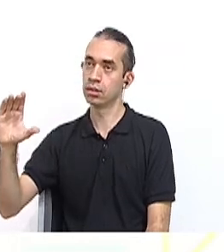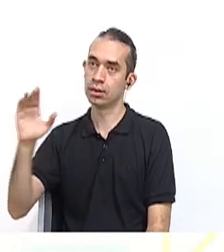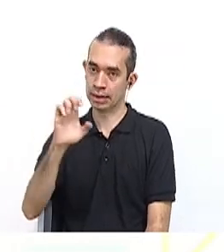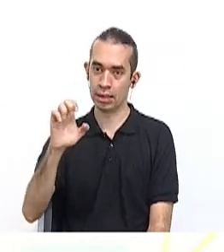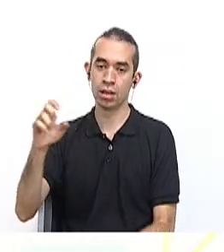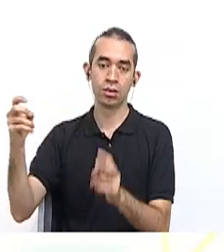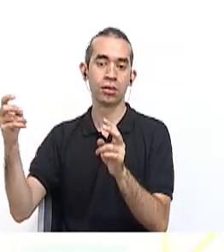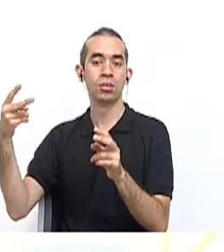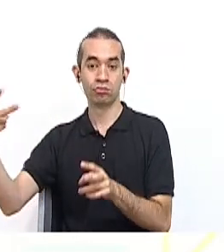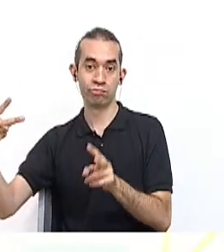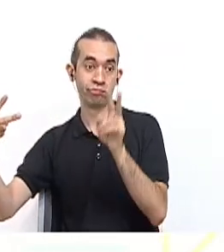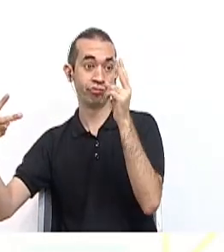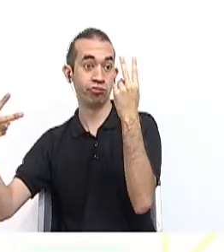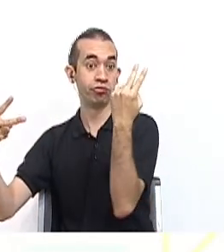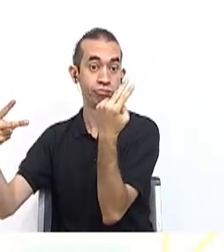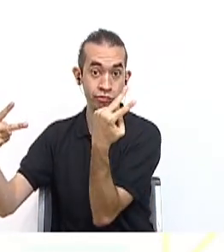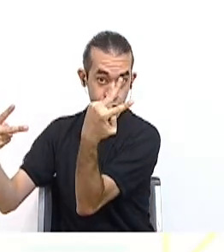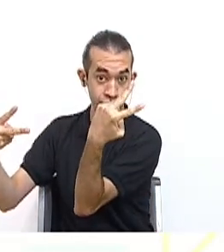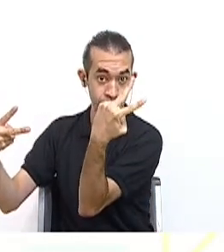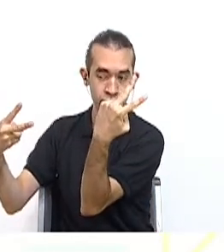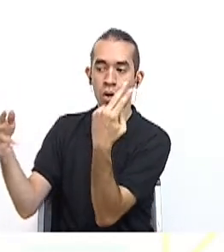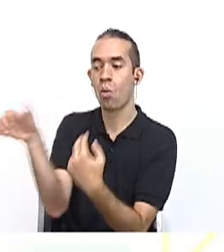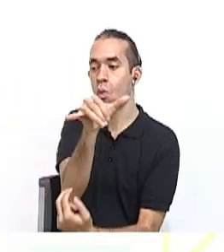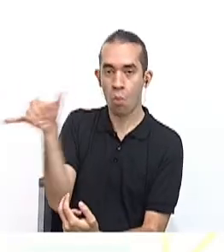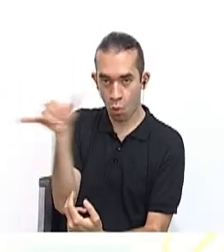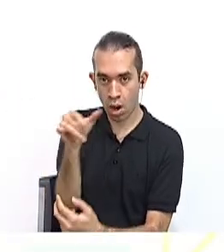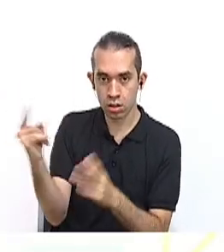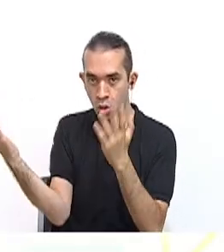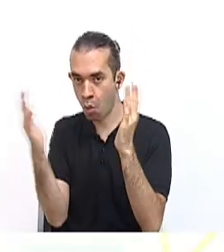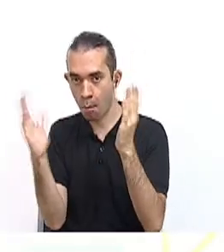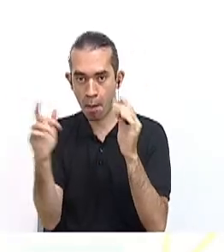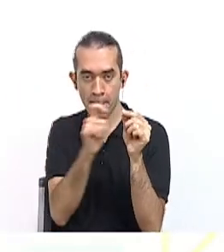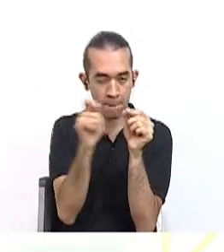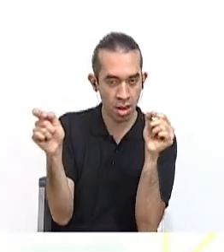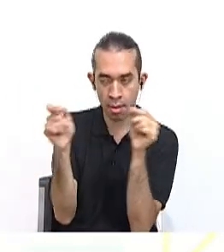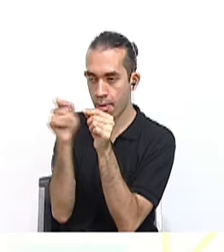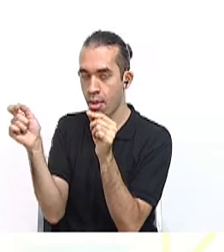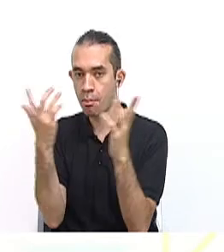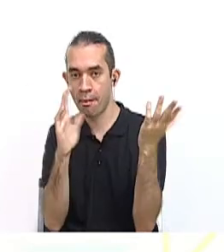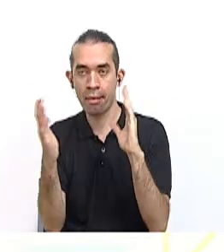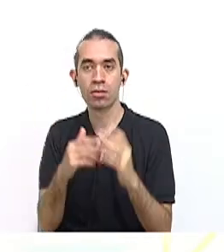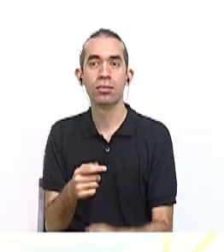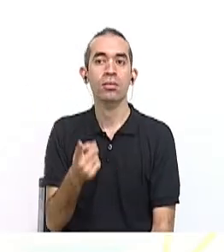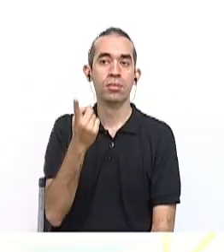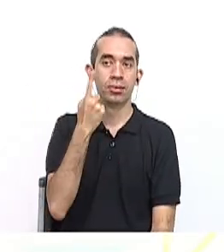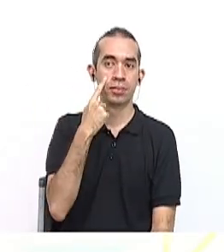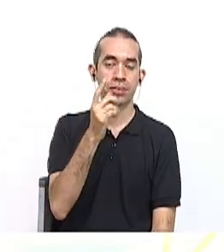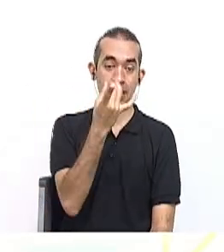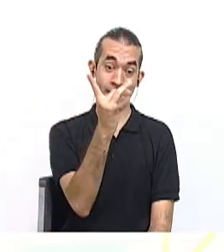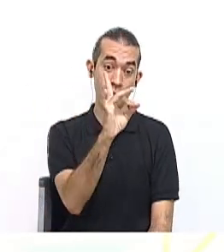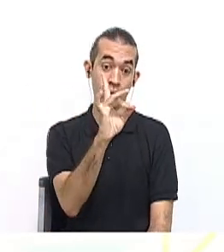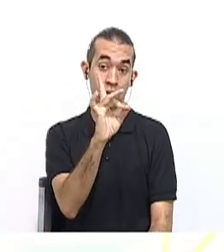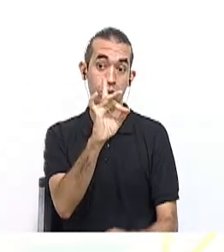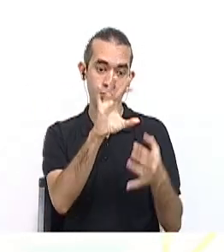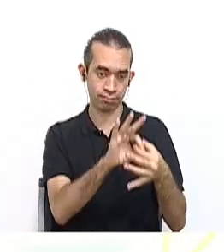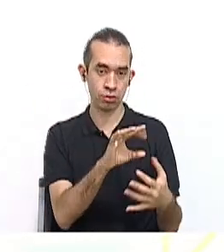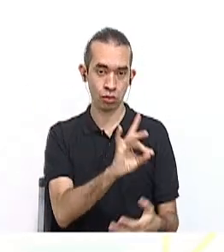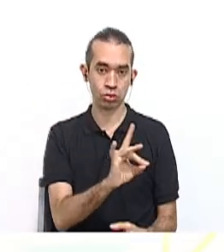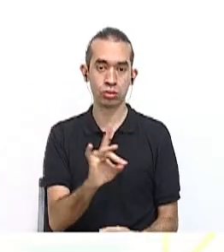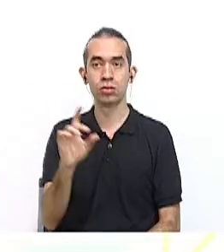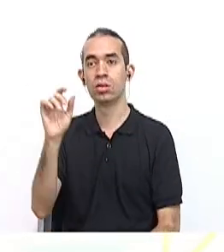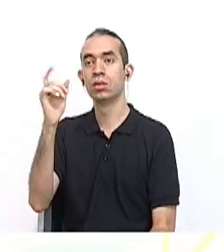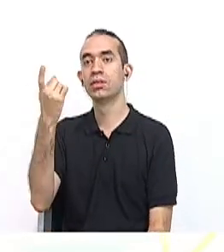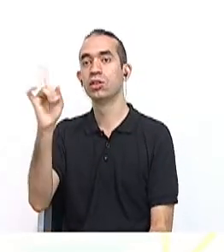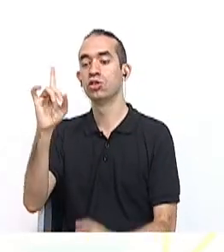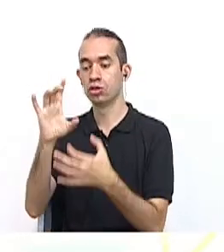DCE. Entonces comparamos las medidas y decimos así: 18 es a 8, como 18